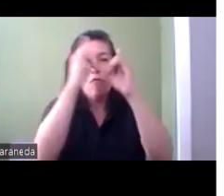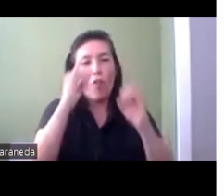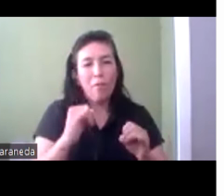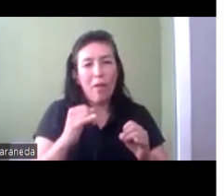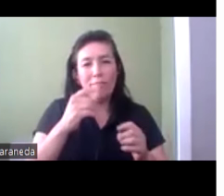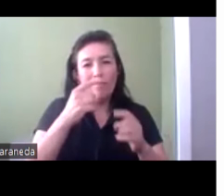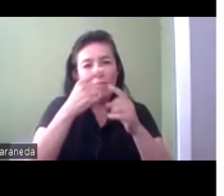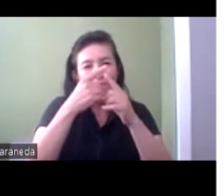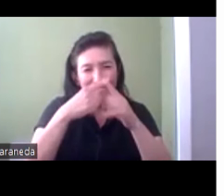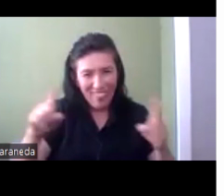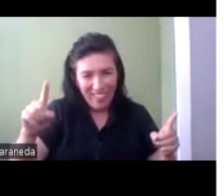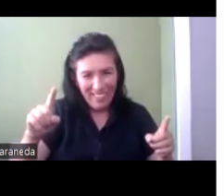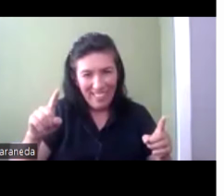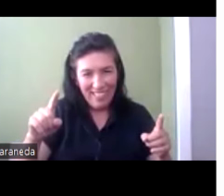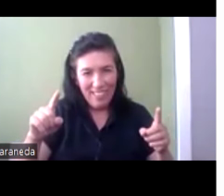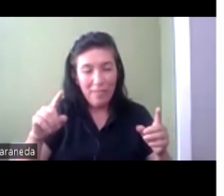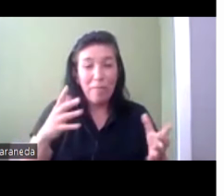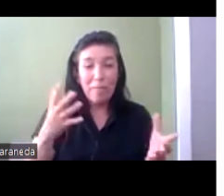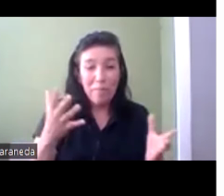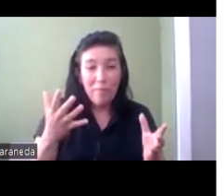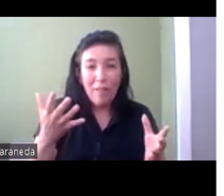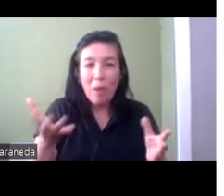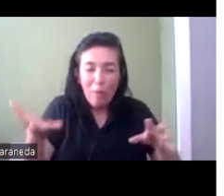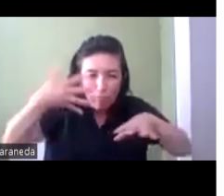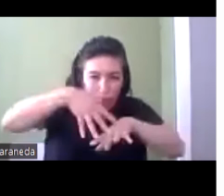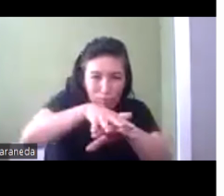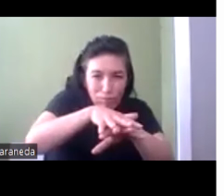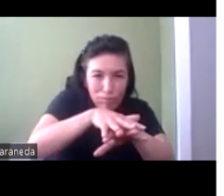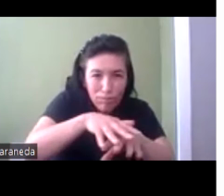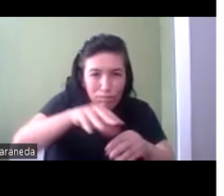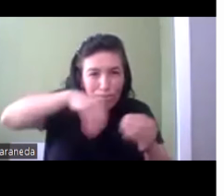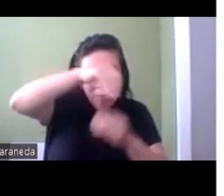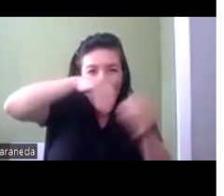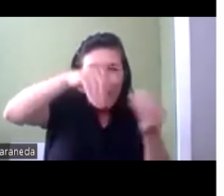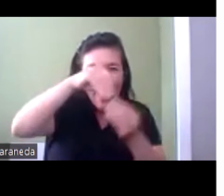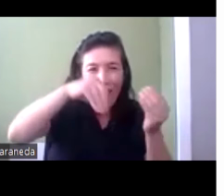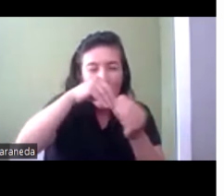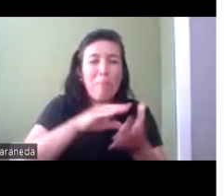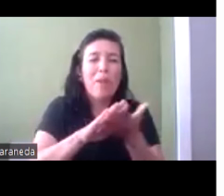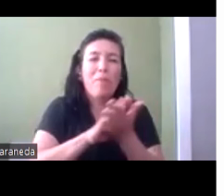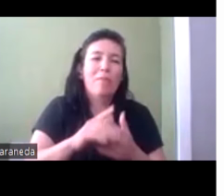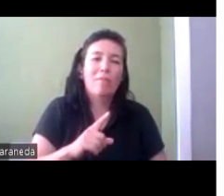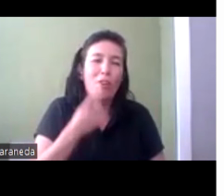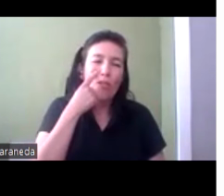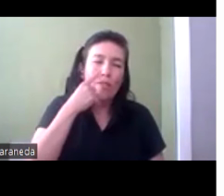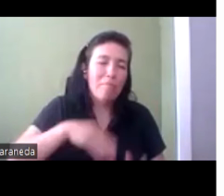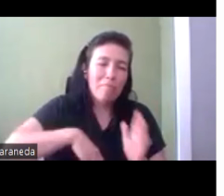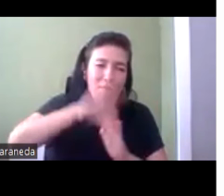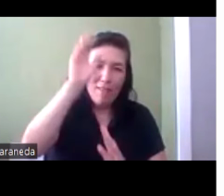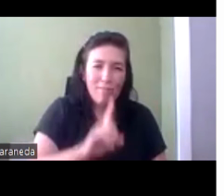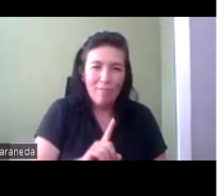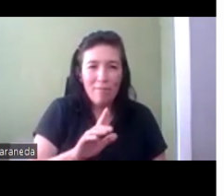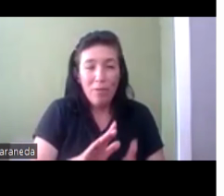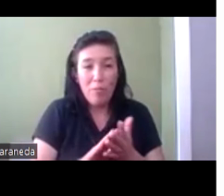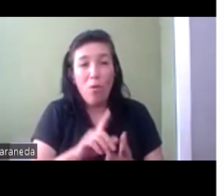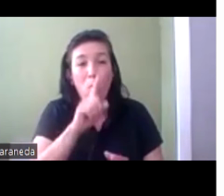vinculadas eh, con estas vasijas más emblemáticas que señalaba anteriormente. Por una parte